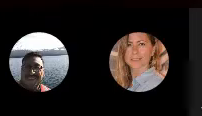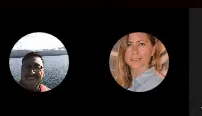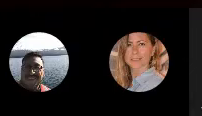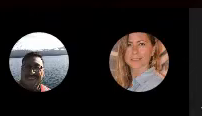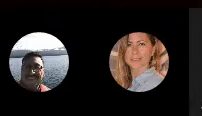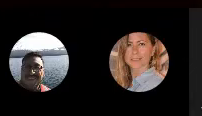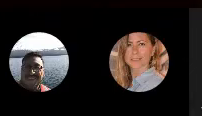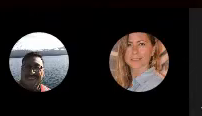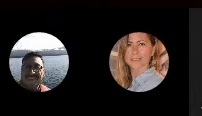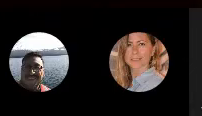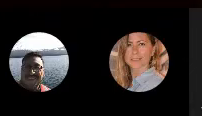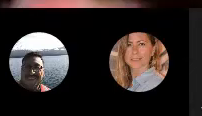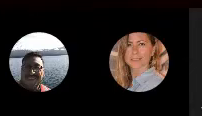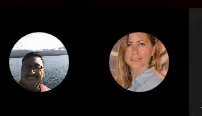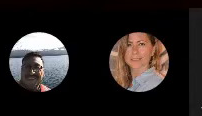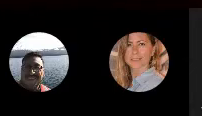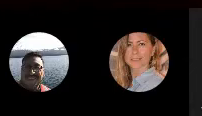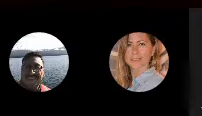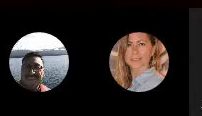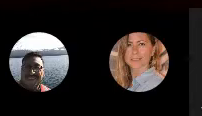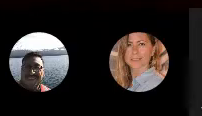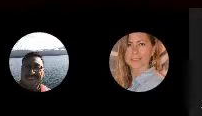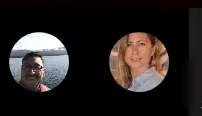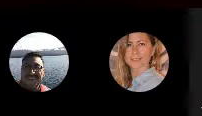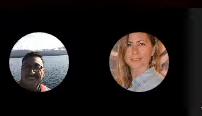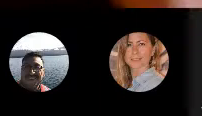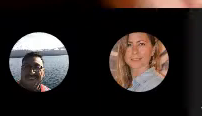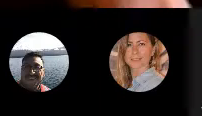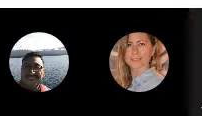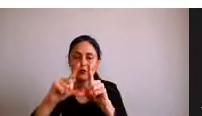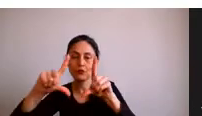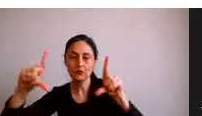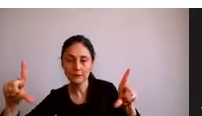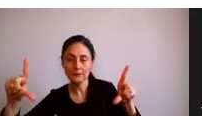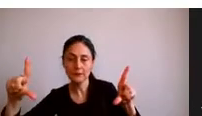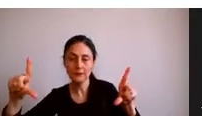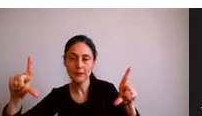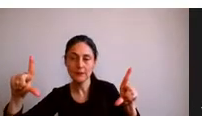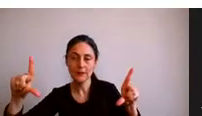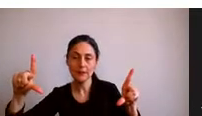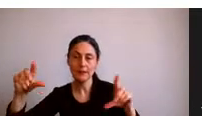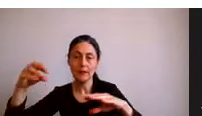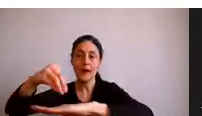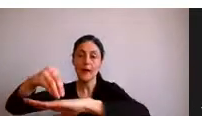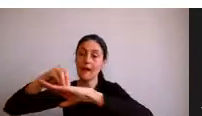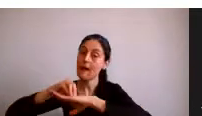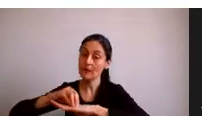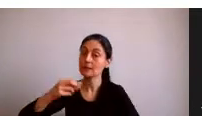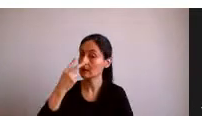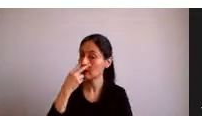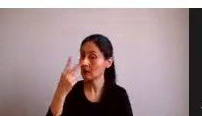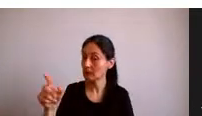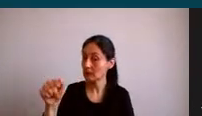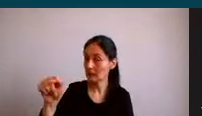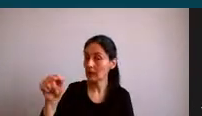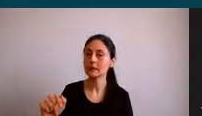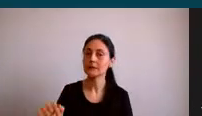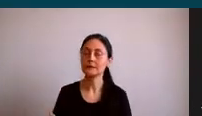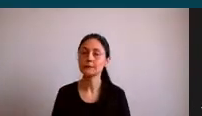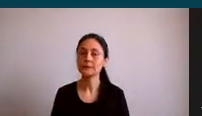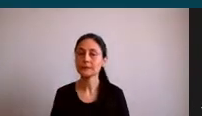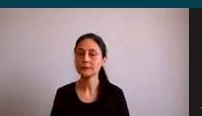Déjenme cargar la presentación. Ustedes me dicen si se va viendo. Lo tenía aquí en un